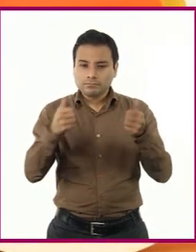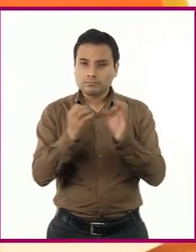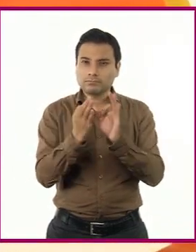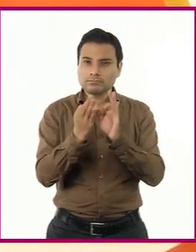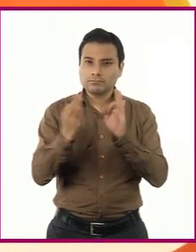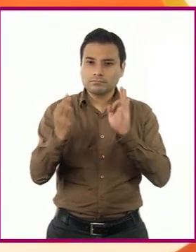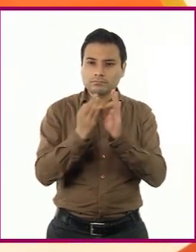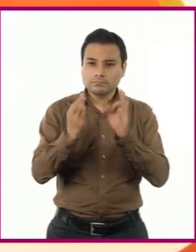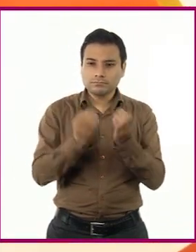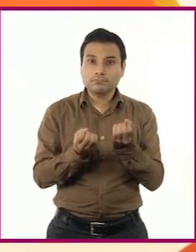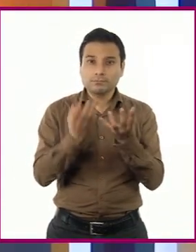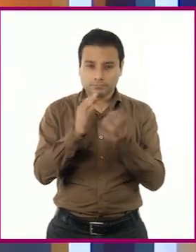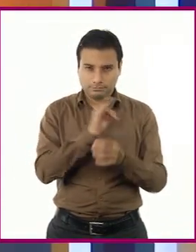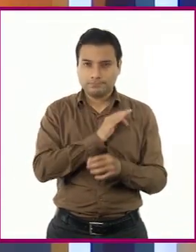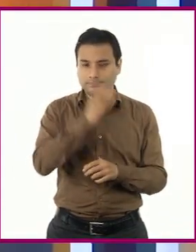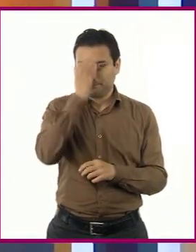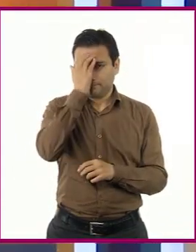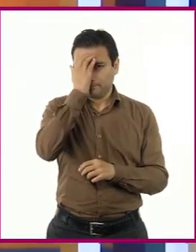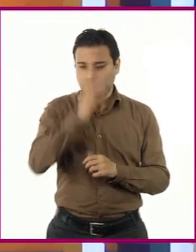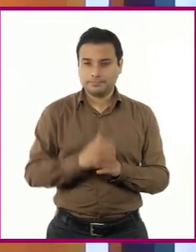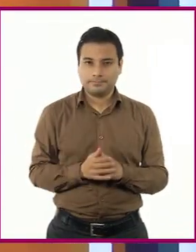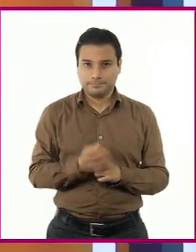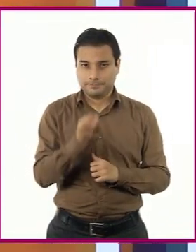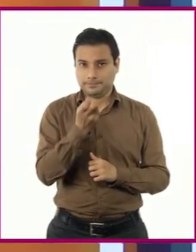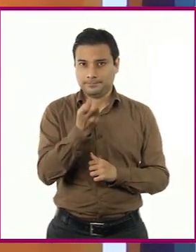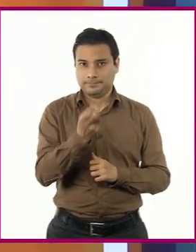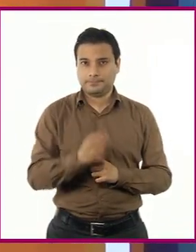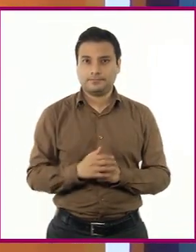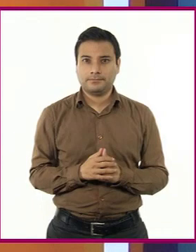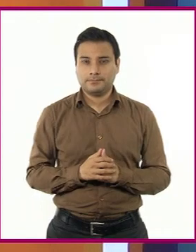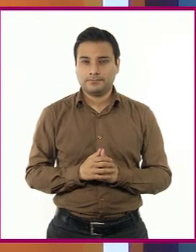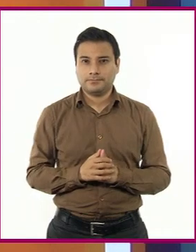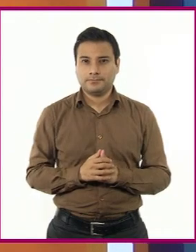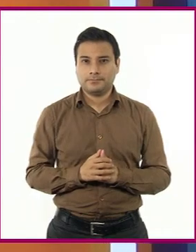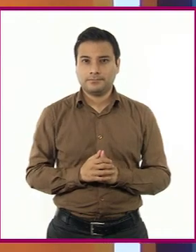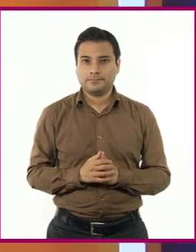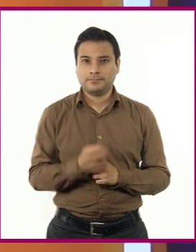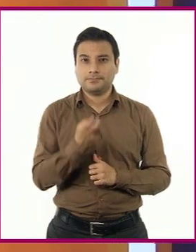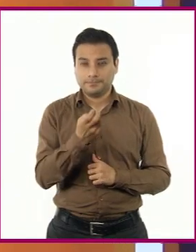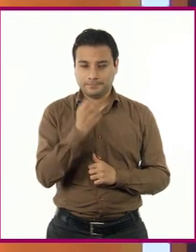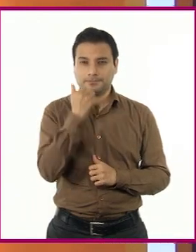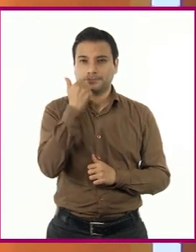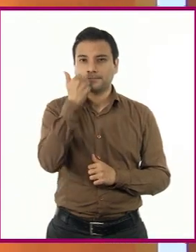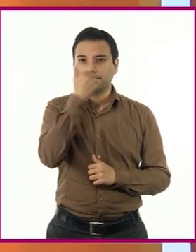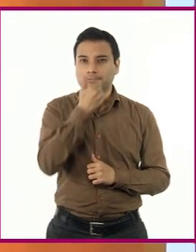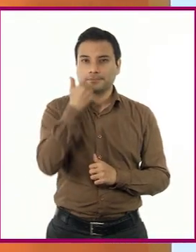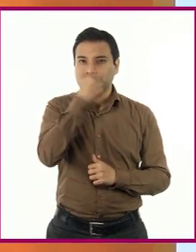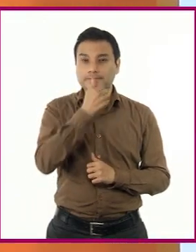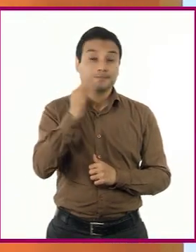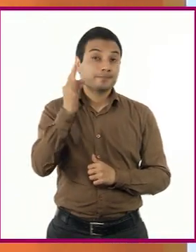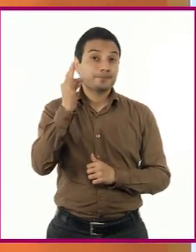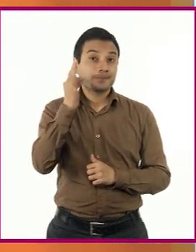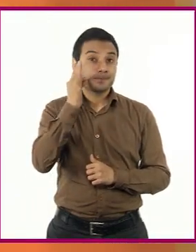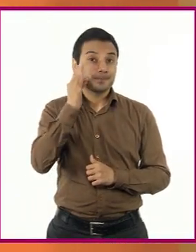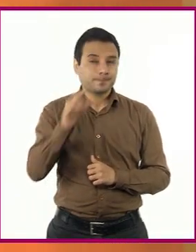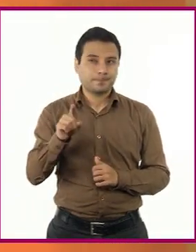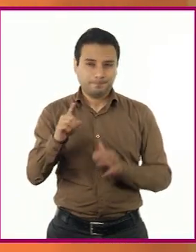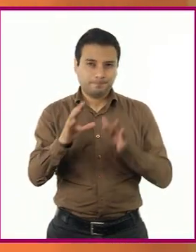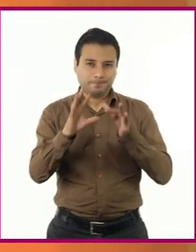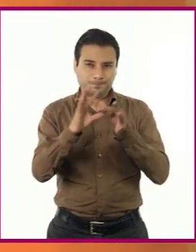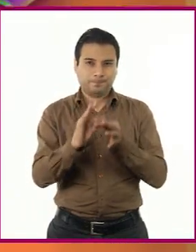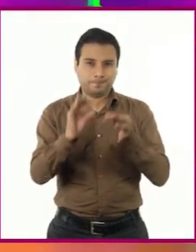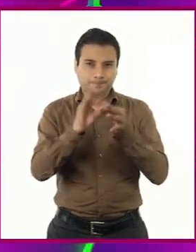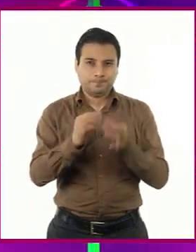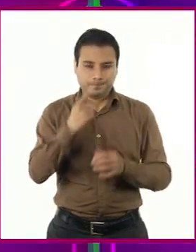existe entre ellos, ¿cierto? Así es, Enrique. Para ello, el alumno Fernando explicará en qué consisten las medidas de